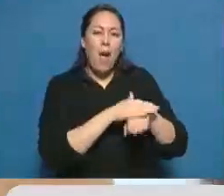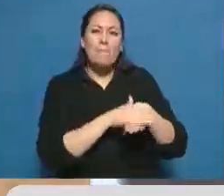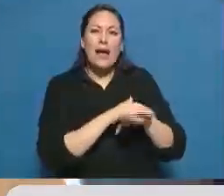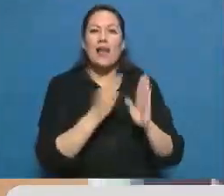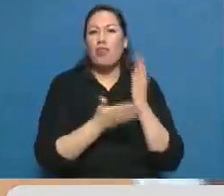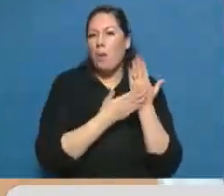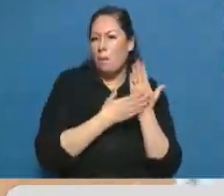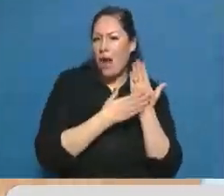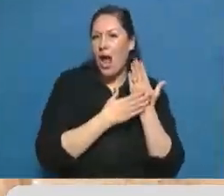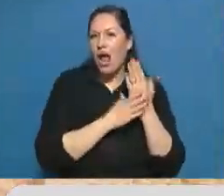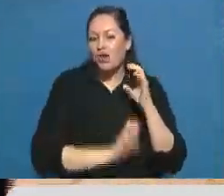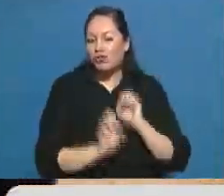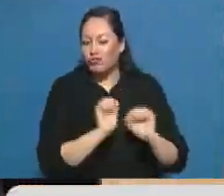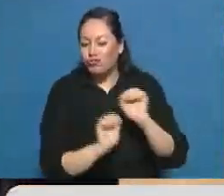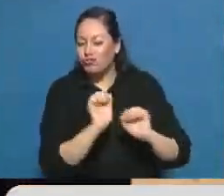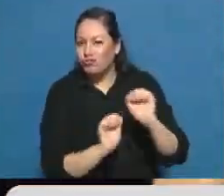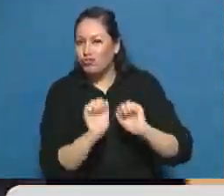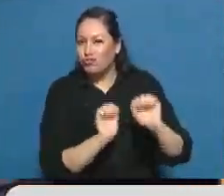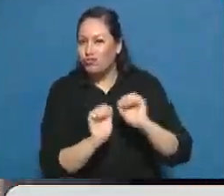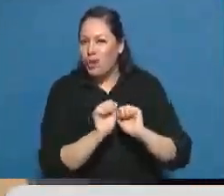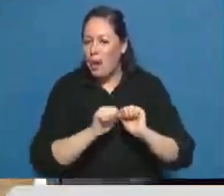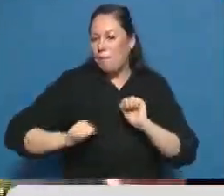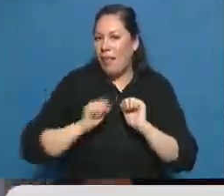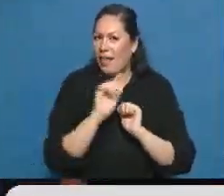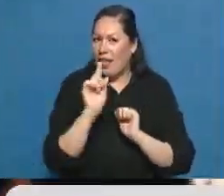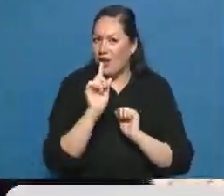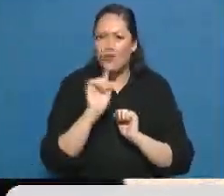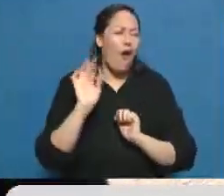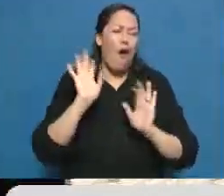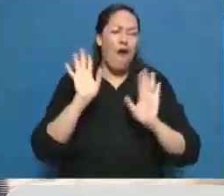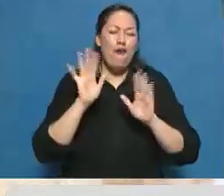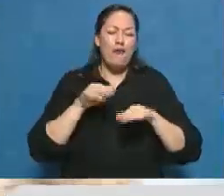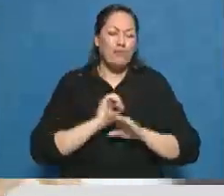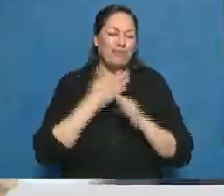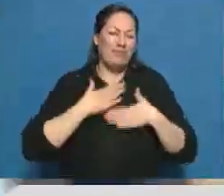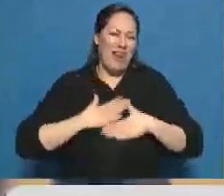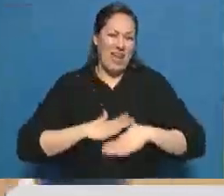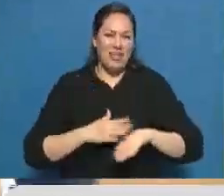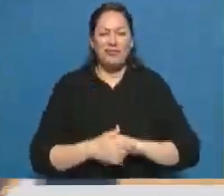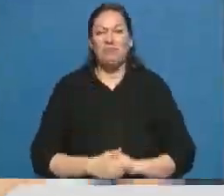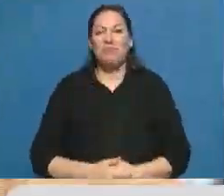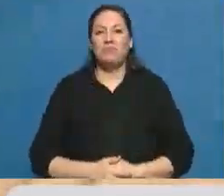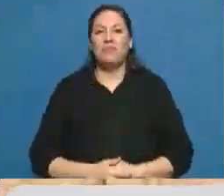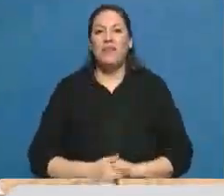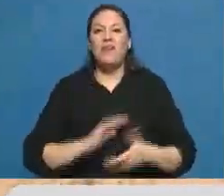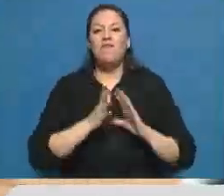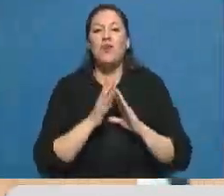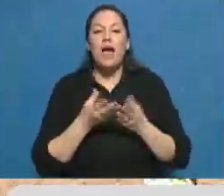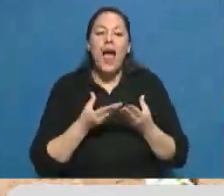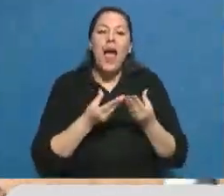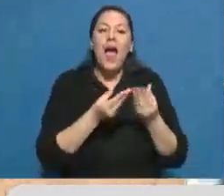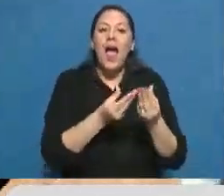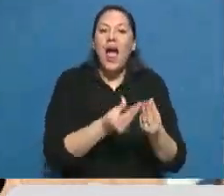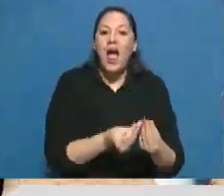manos. Se viene, ¿eh? No nos quiere largar una patadita, ¿no? No va a patear. Y bueno, esto es una forma de ayudarlo también para